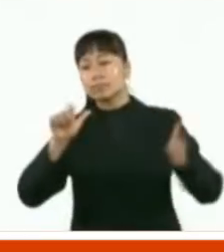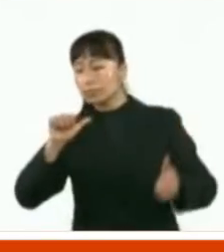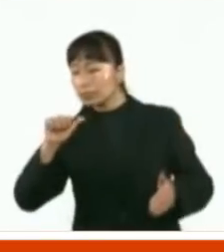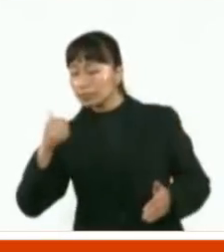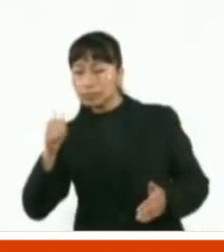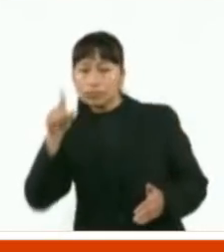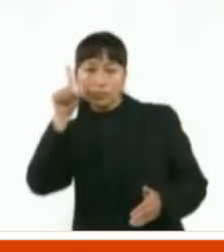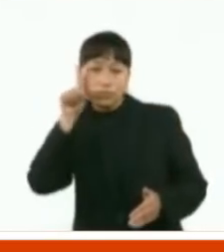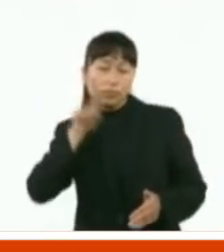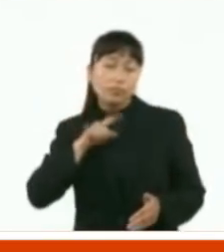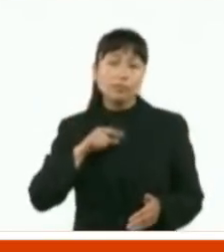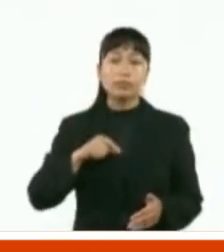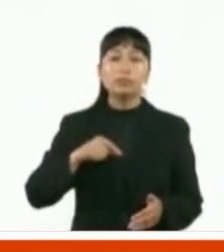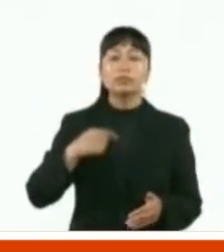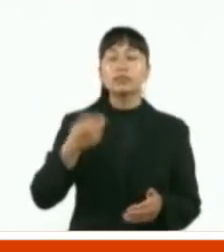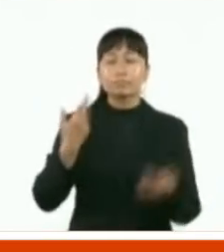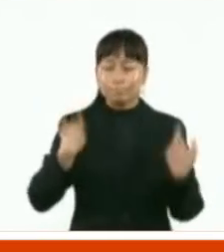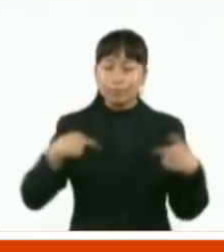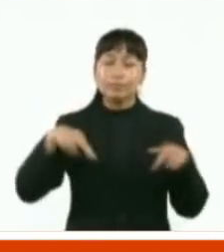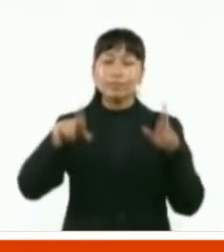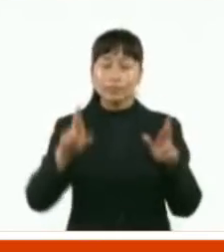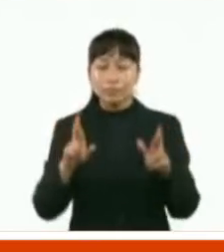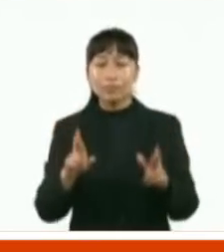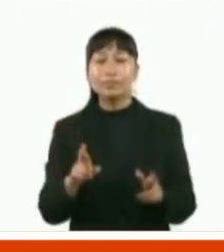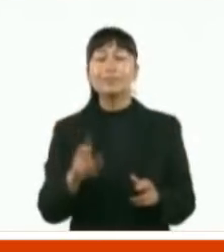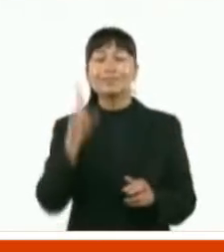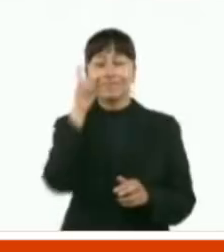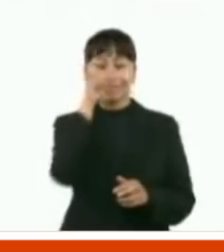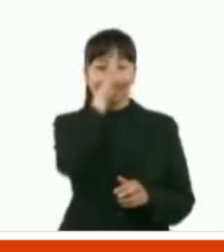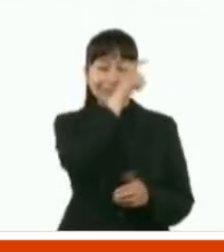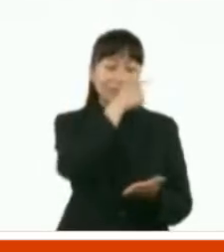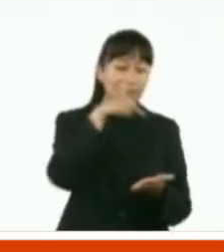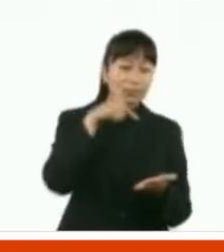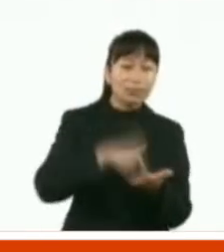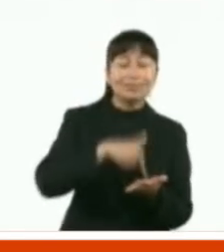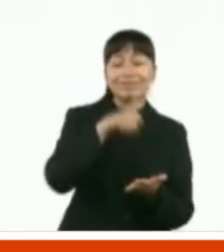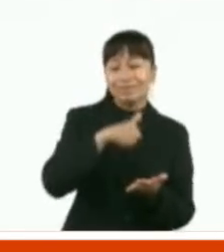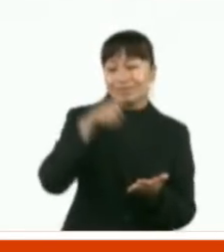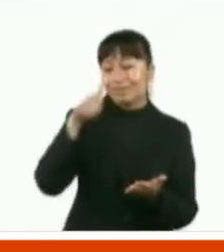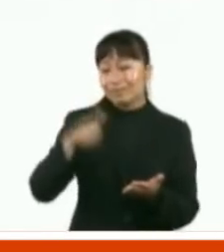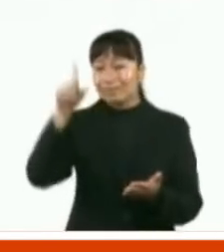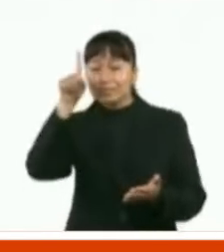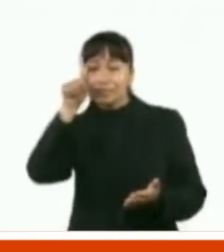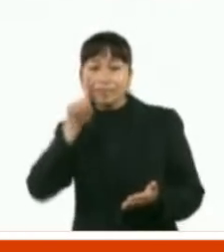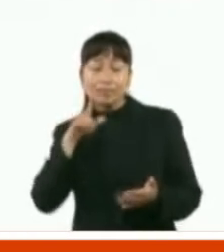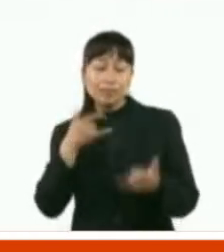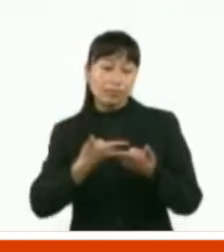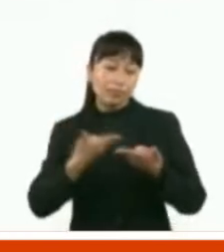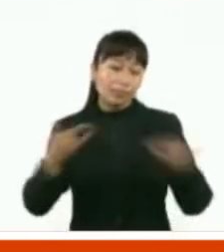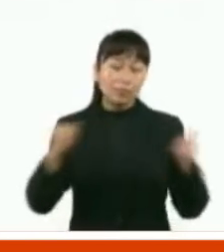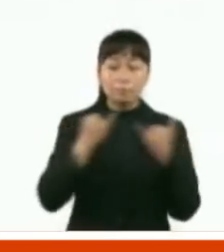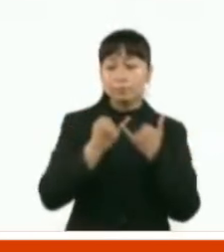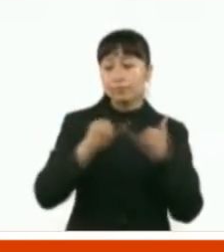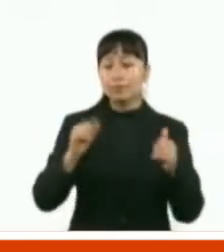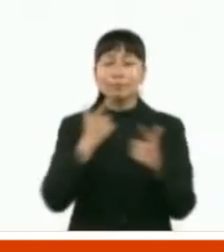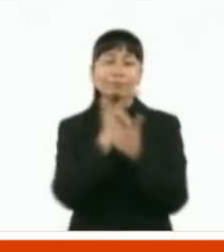sino haber representado desde la difícil posición que tenían una historia de independencia,